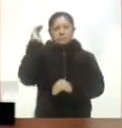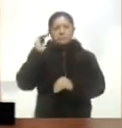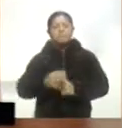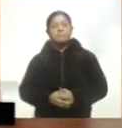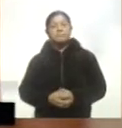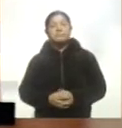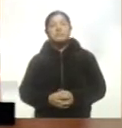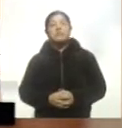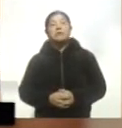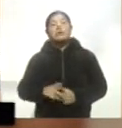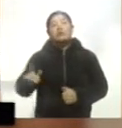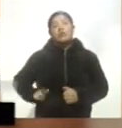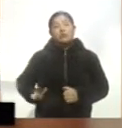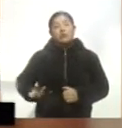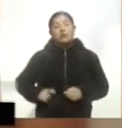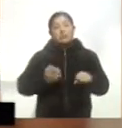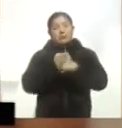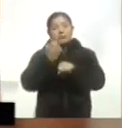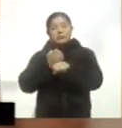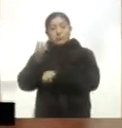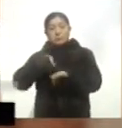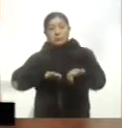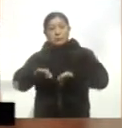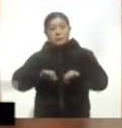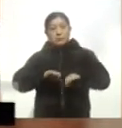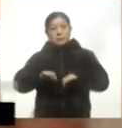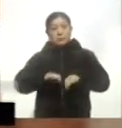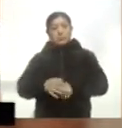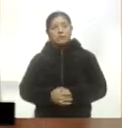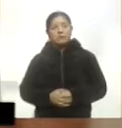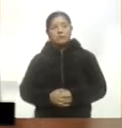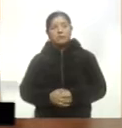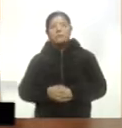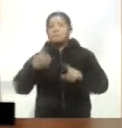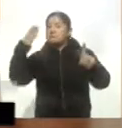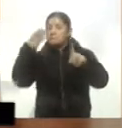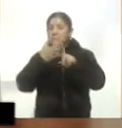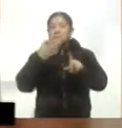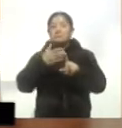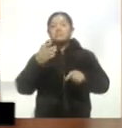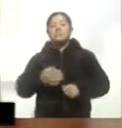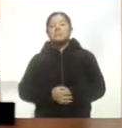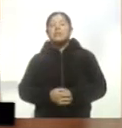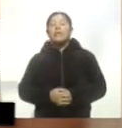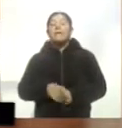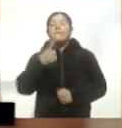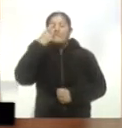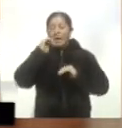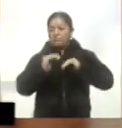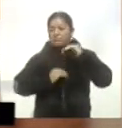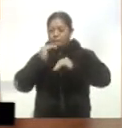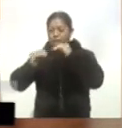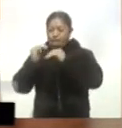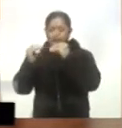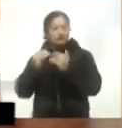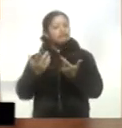El gobierno del Estado trabaja con el único propósito de lograr su desarrollo, su sana convivencia y una